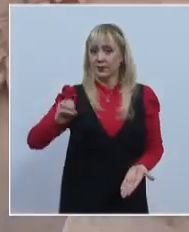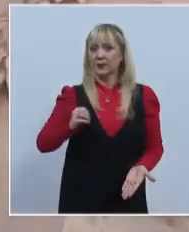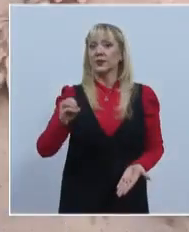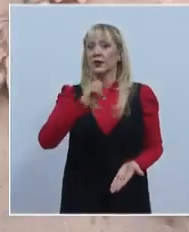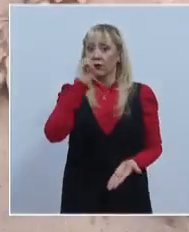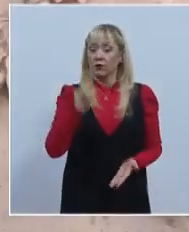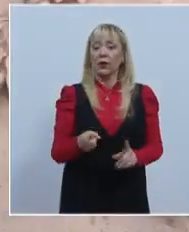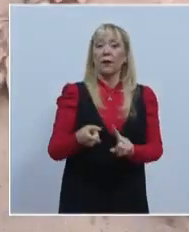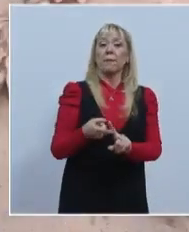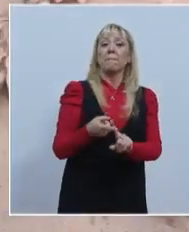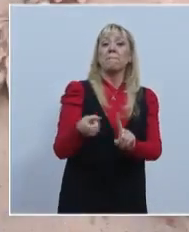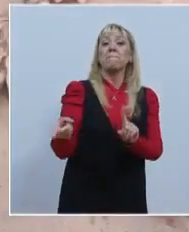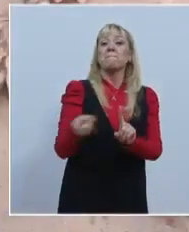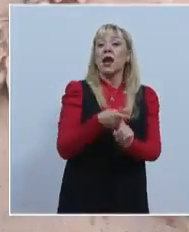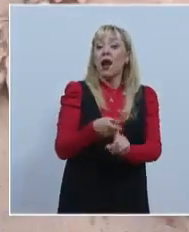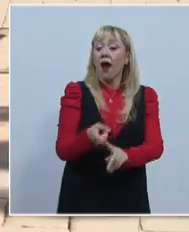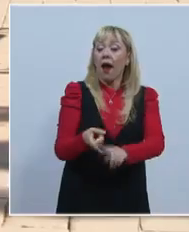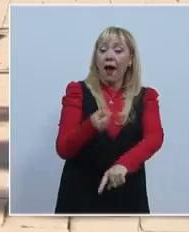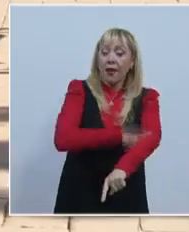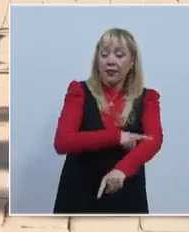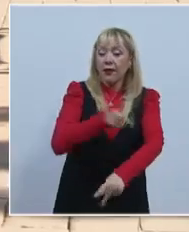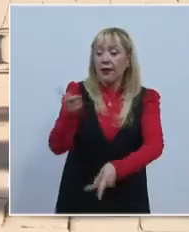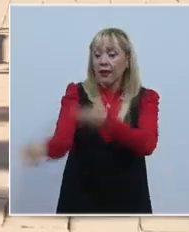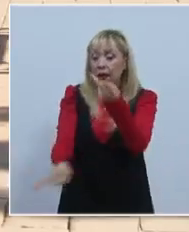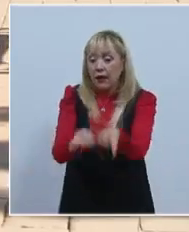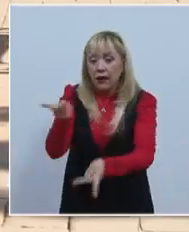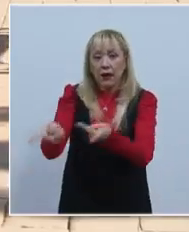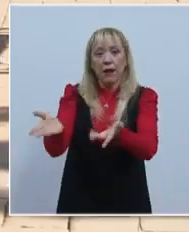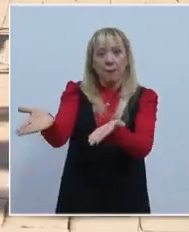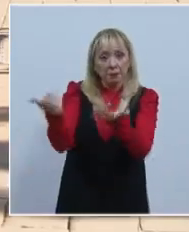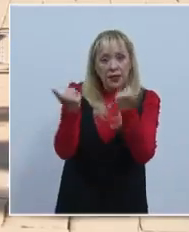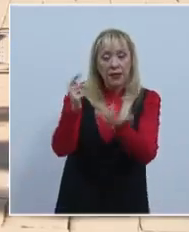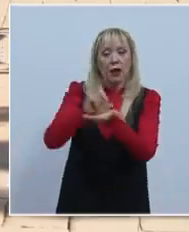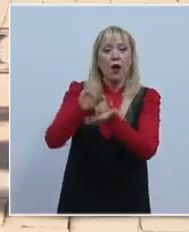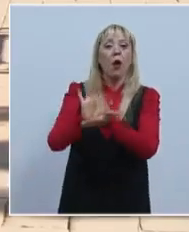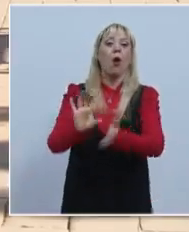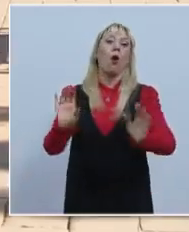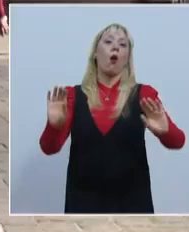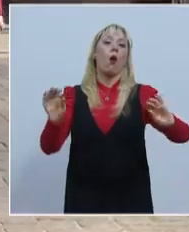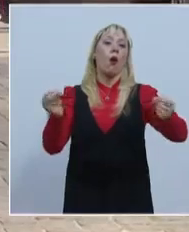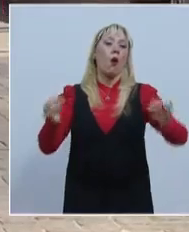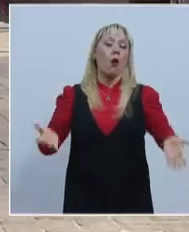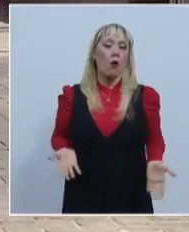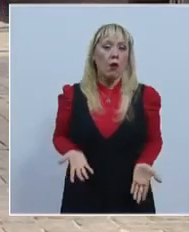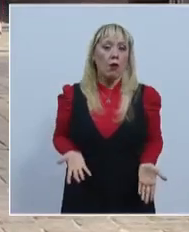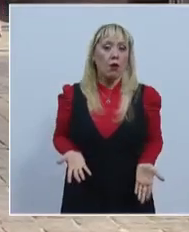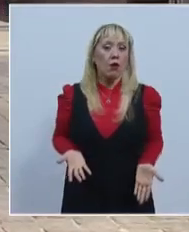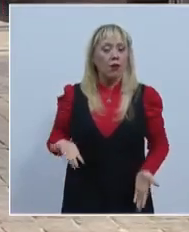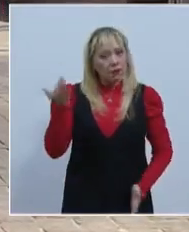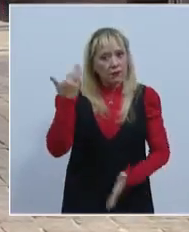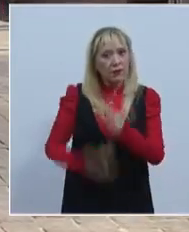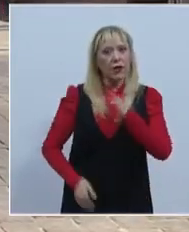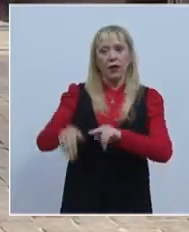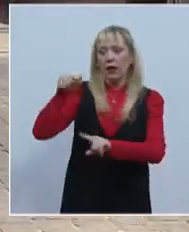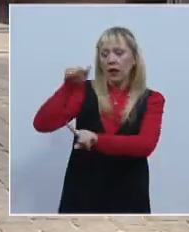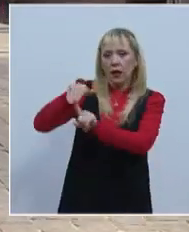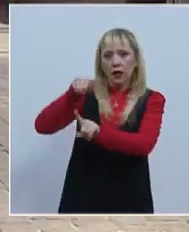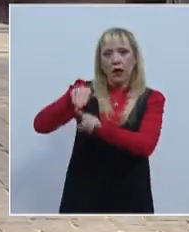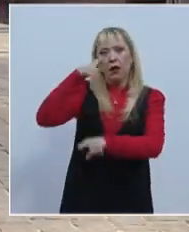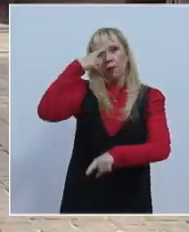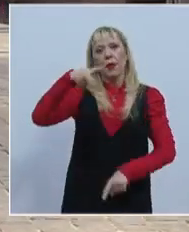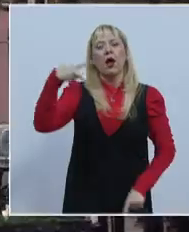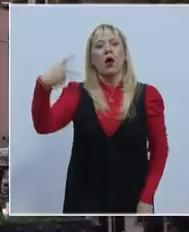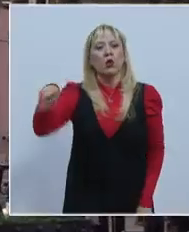cabo una consulta previa, lo que no se realizó, lo que implicó no considerar a estas personas en la definición de sus